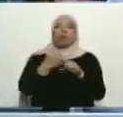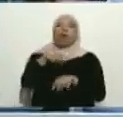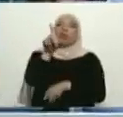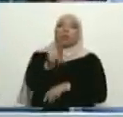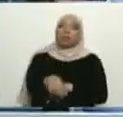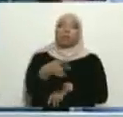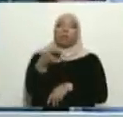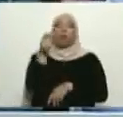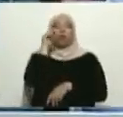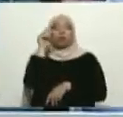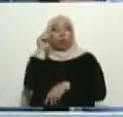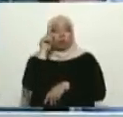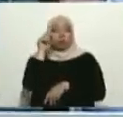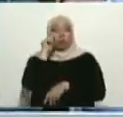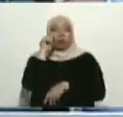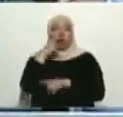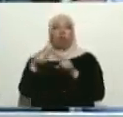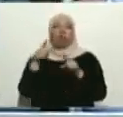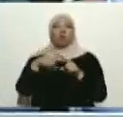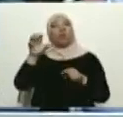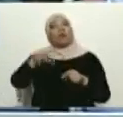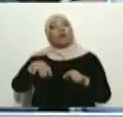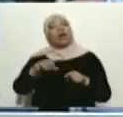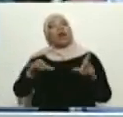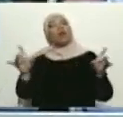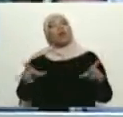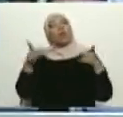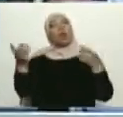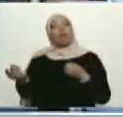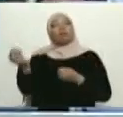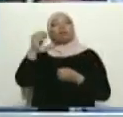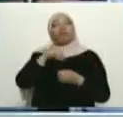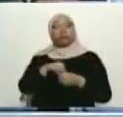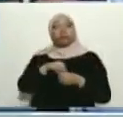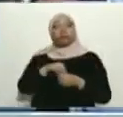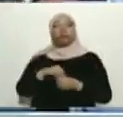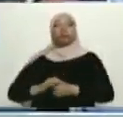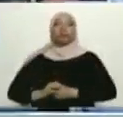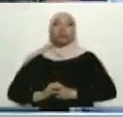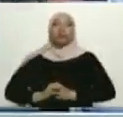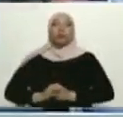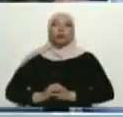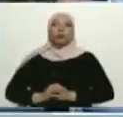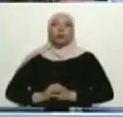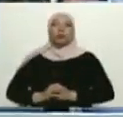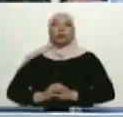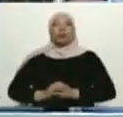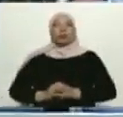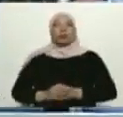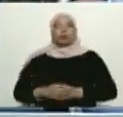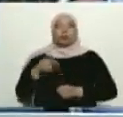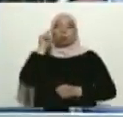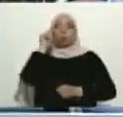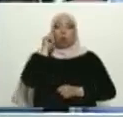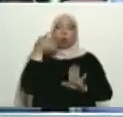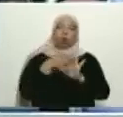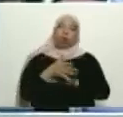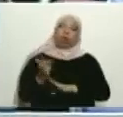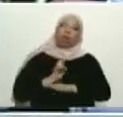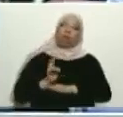turistas de otros estados el turismo interno o el turismo como usted lo llamó el turismo de proximidad